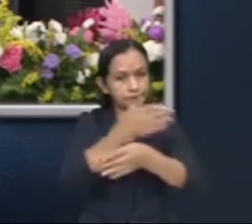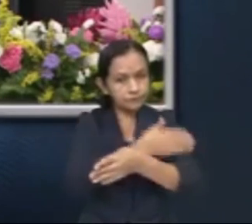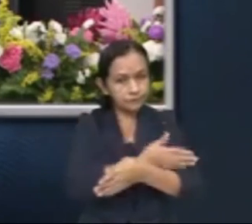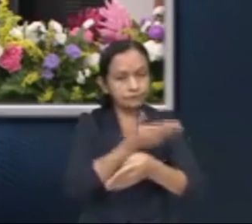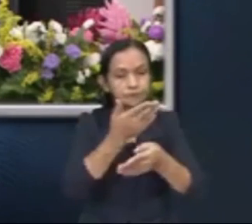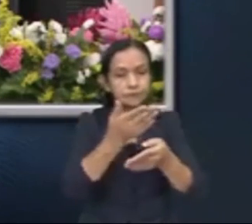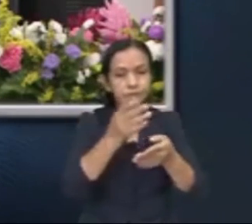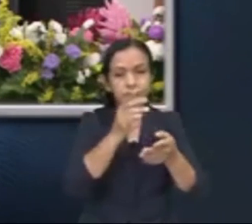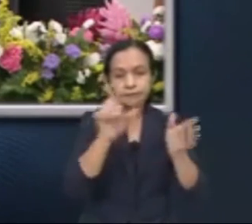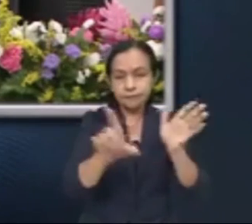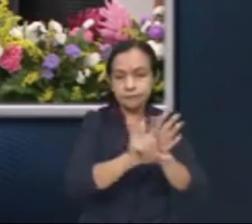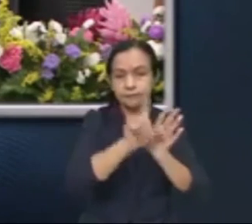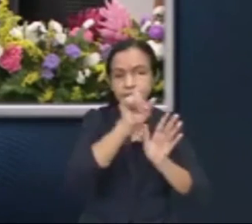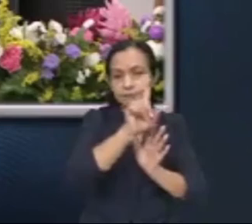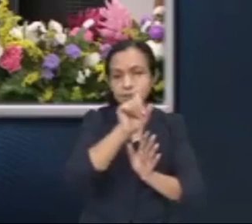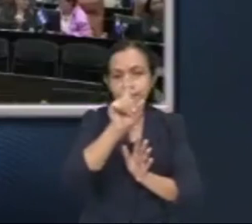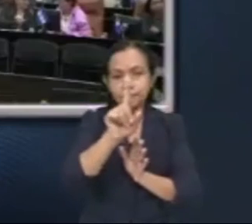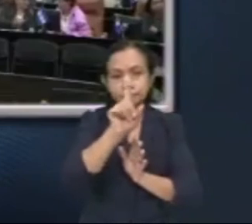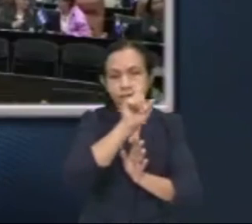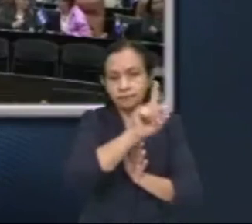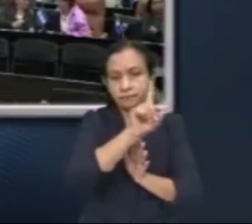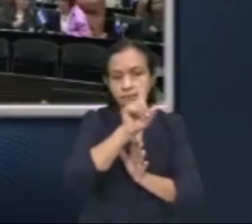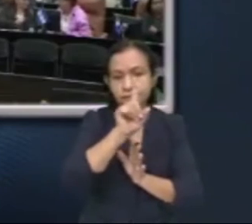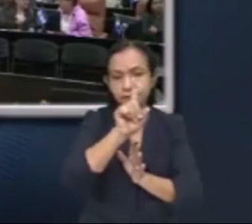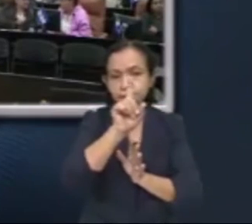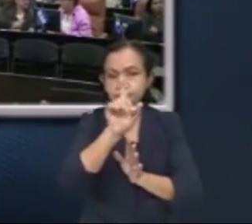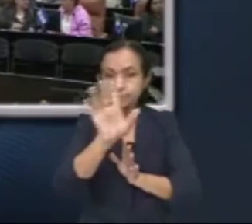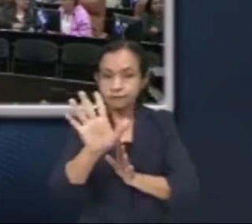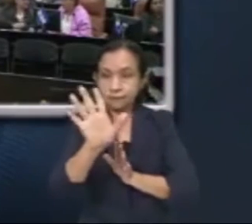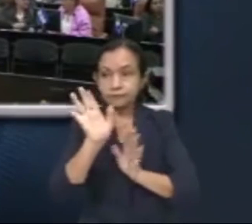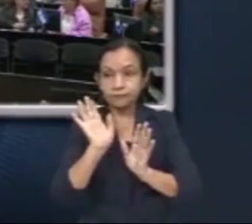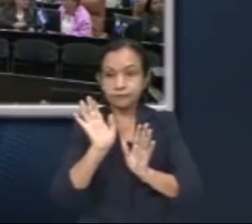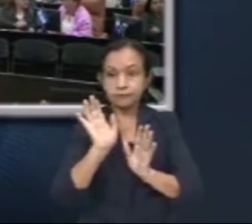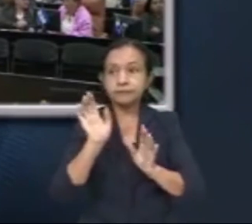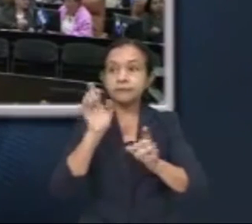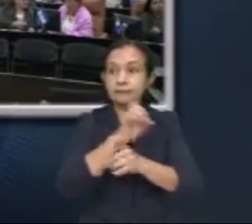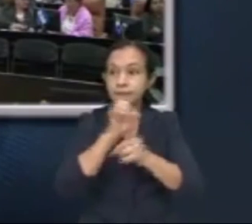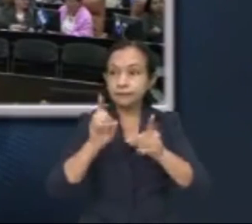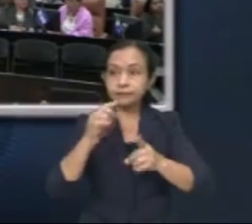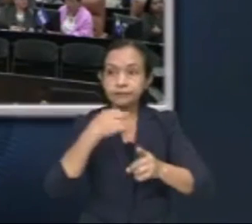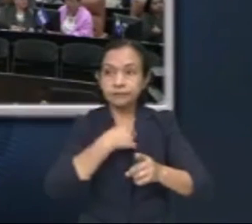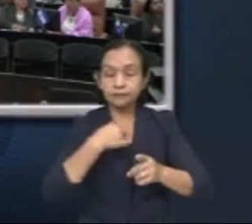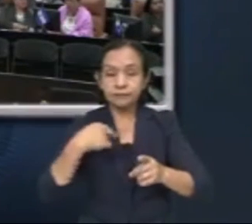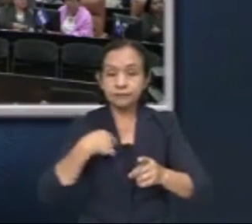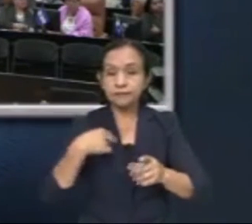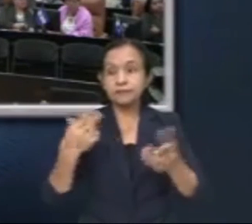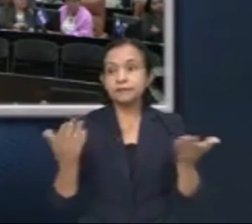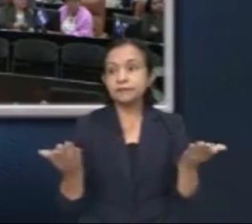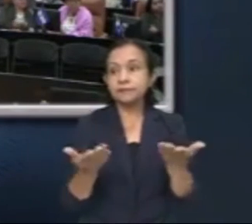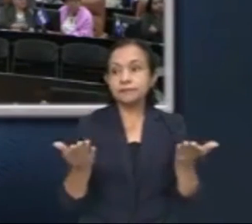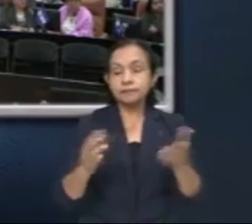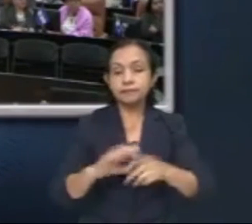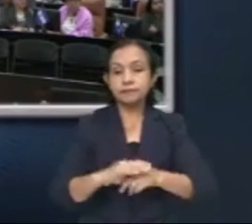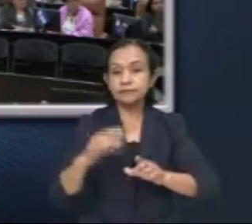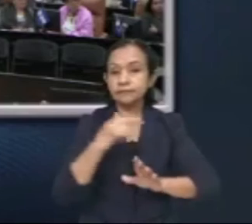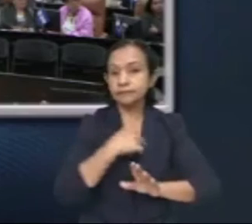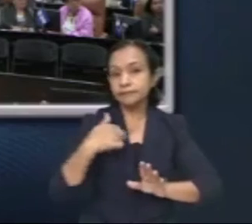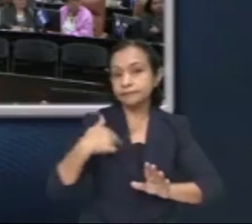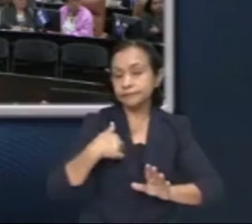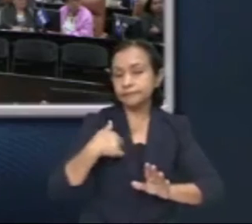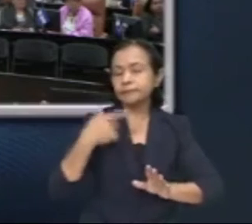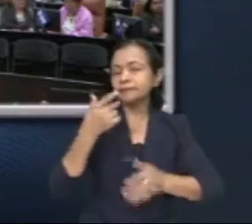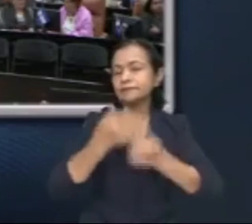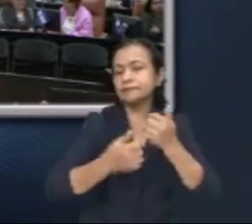1115 en este caso. Entonces, yo creo que esto viene a crear un poco de